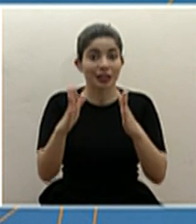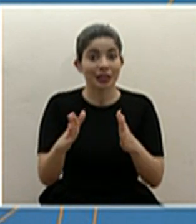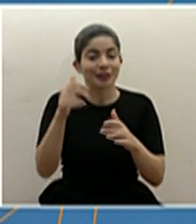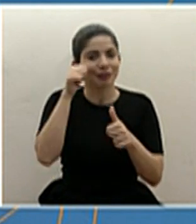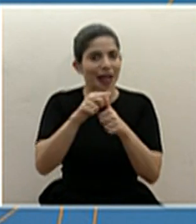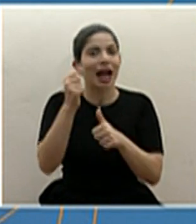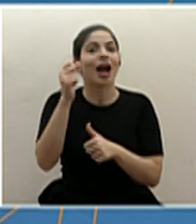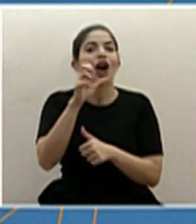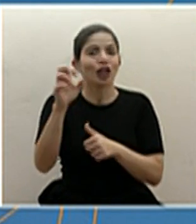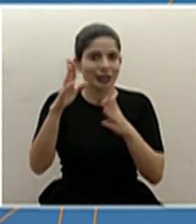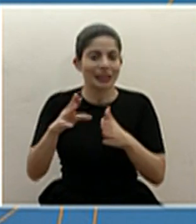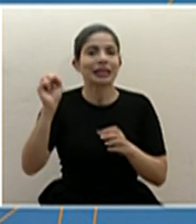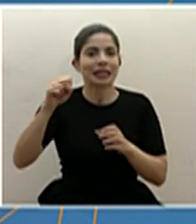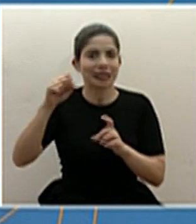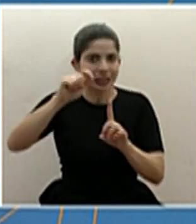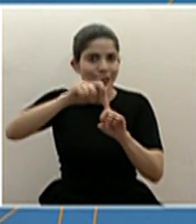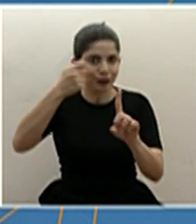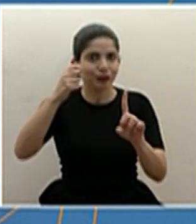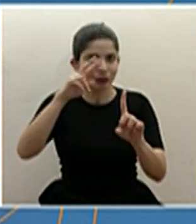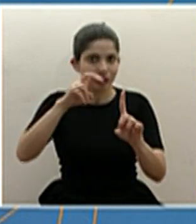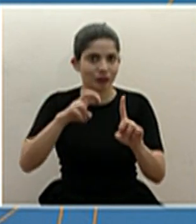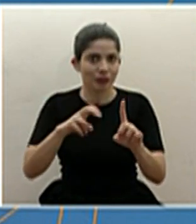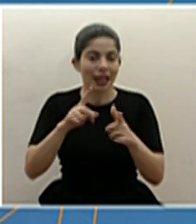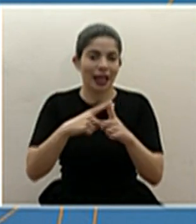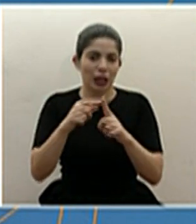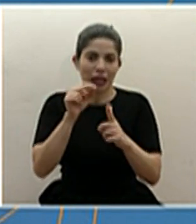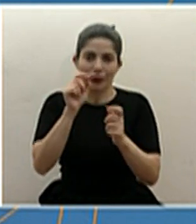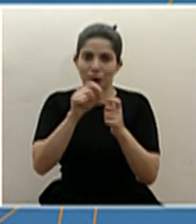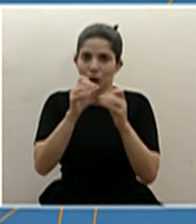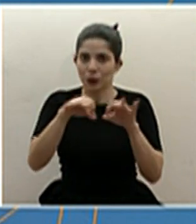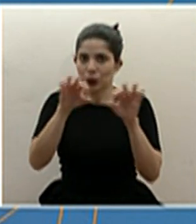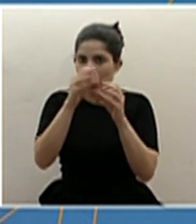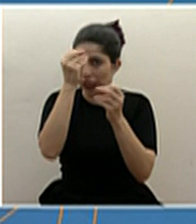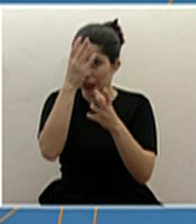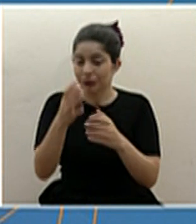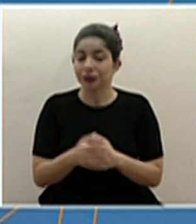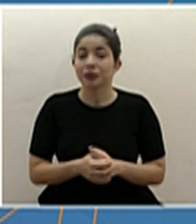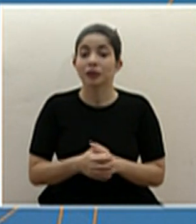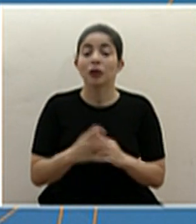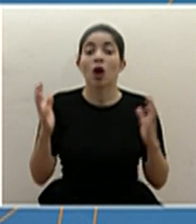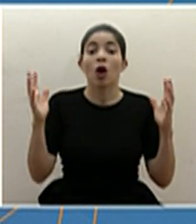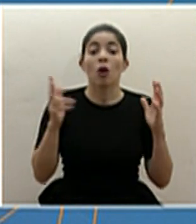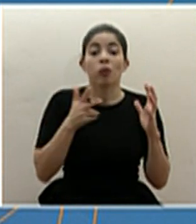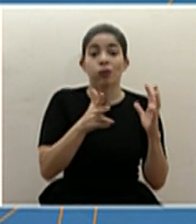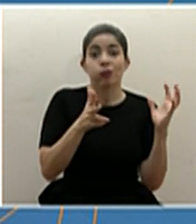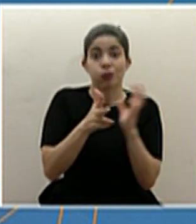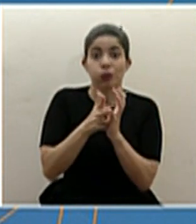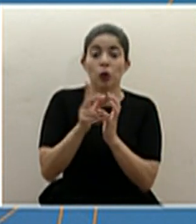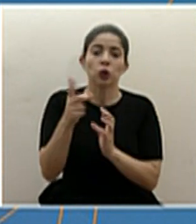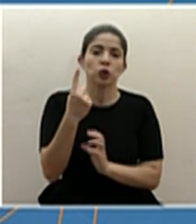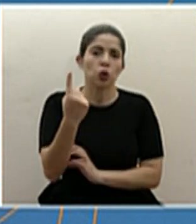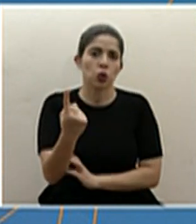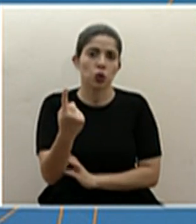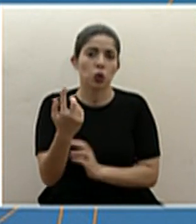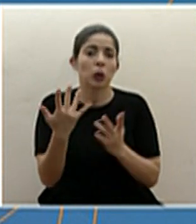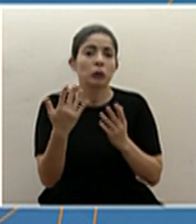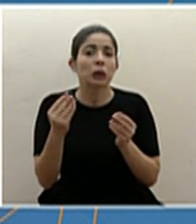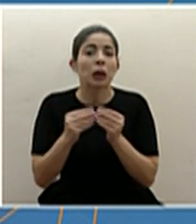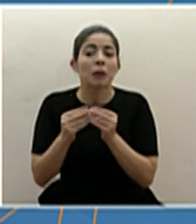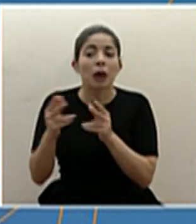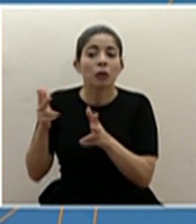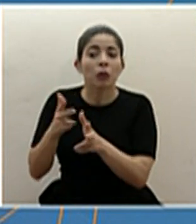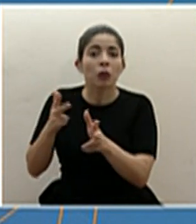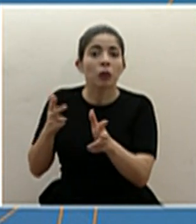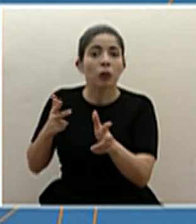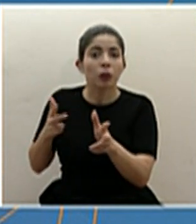recuerde que sí le hacemos la prueba. Entonces esto es uno de los detalles. En el tema de convoy solo tenemos 1, entonces estamos a la espera de acumular un poquito más, 0